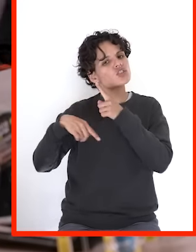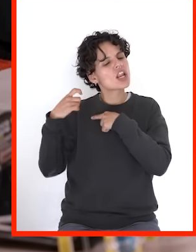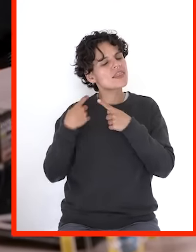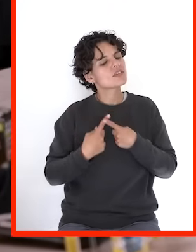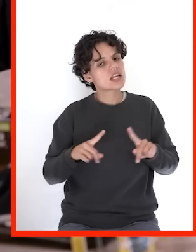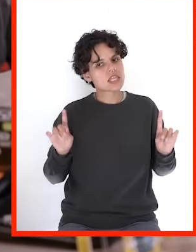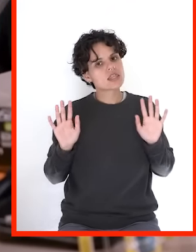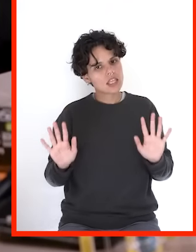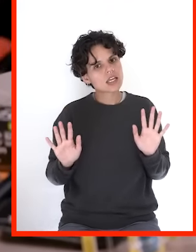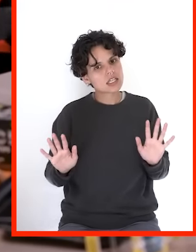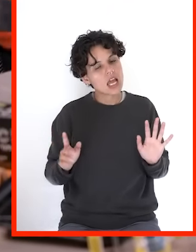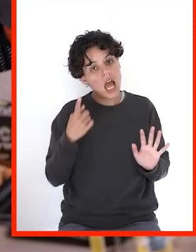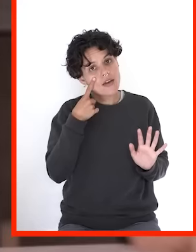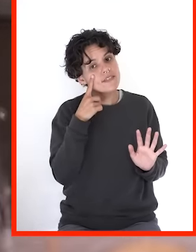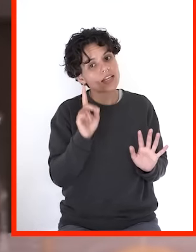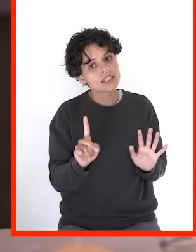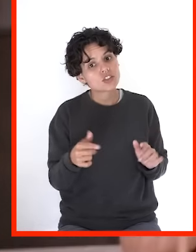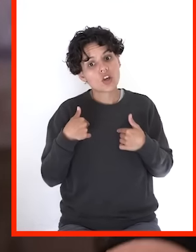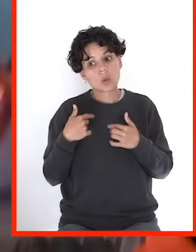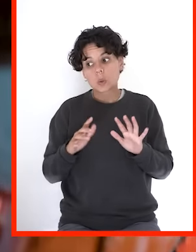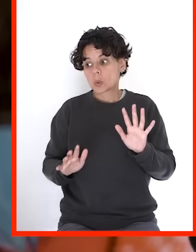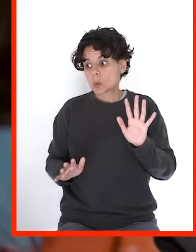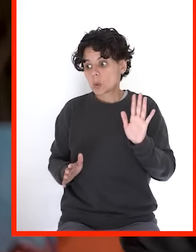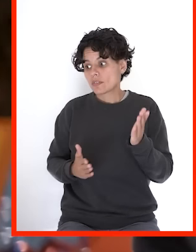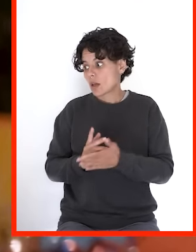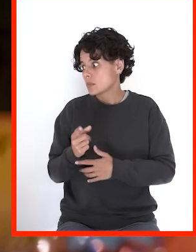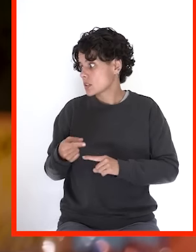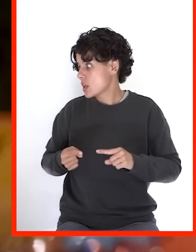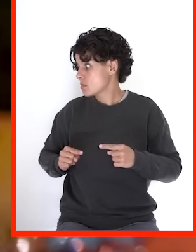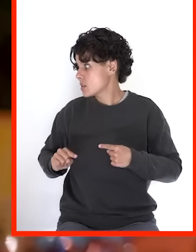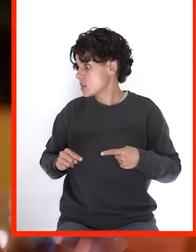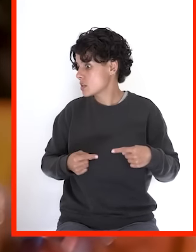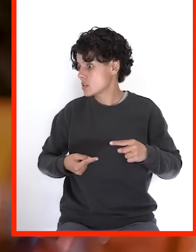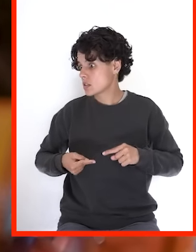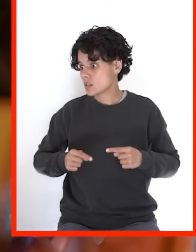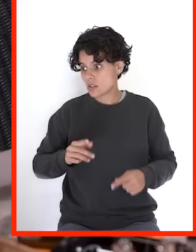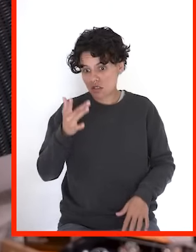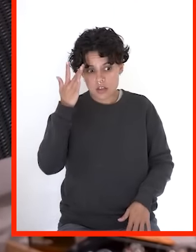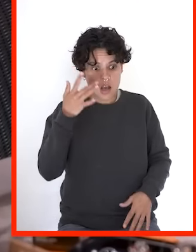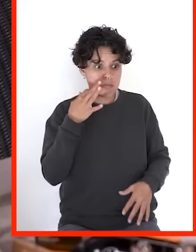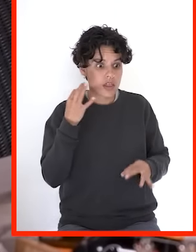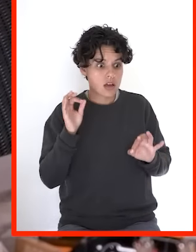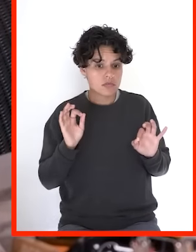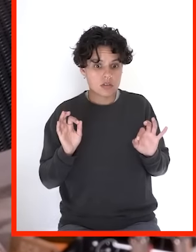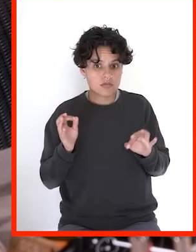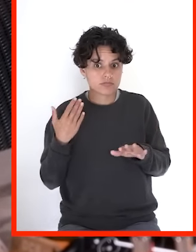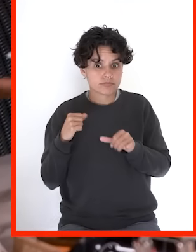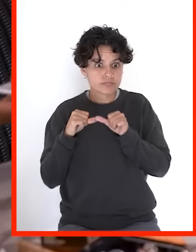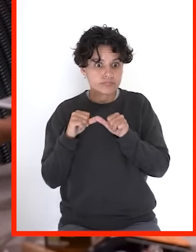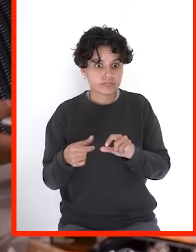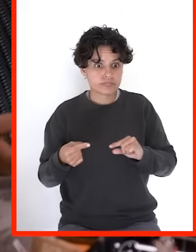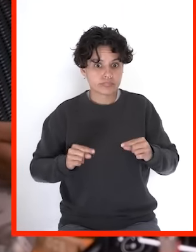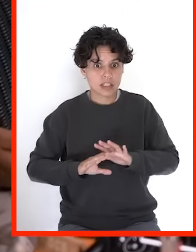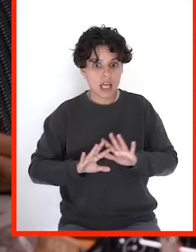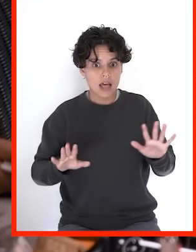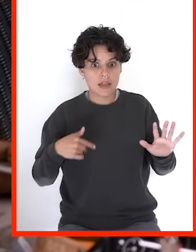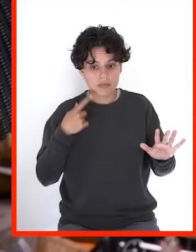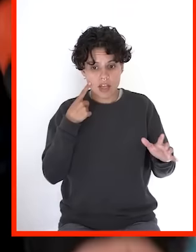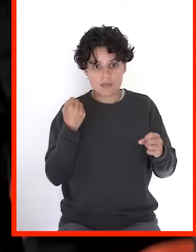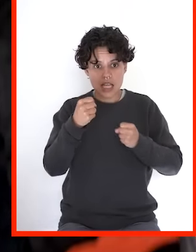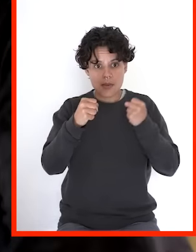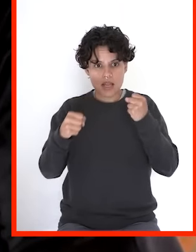¡Oh! ¿Ya? La wea. No se van a poner a pelear ahora, voy a sacar esta wea. No, bueno, tú tocaste con nosotros. No, pero